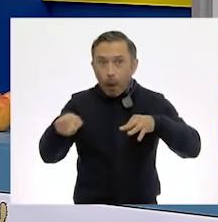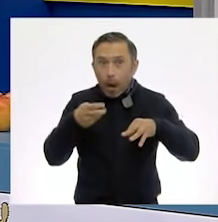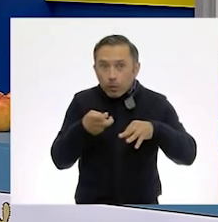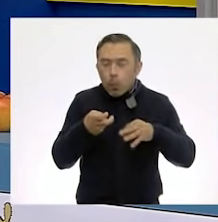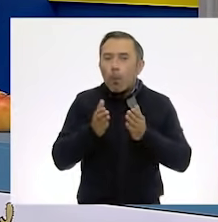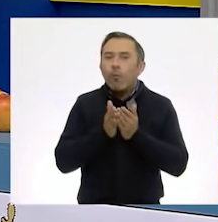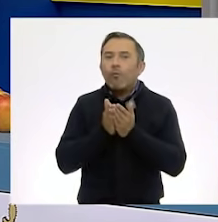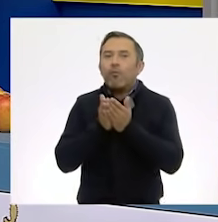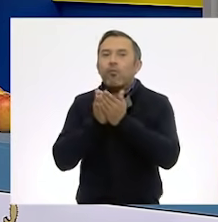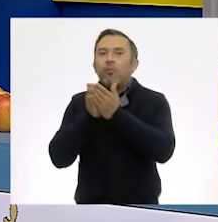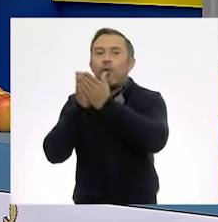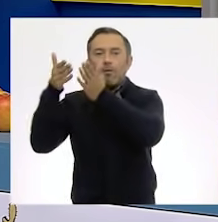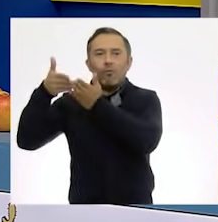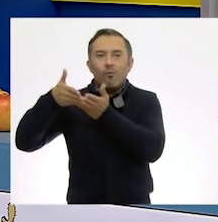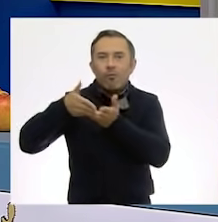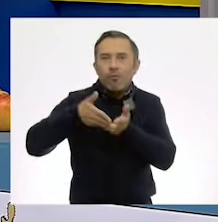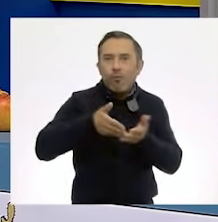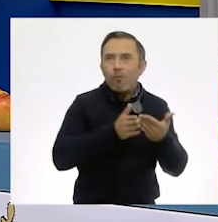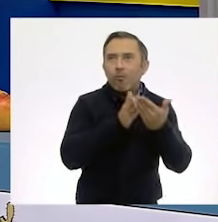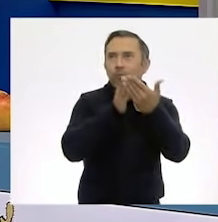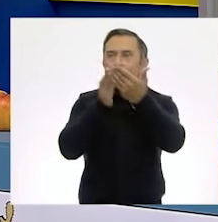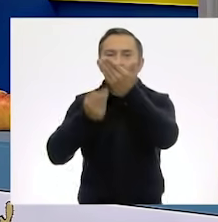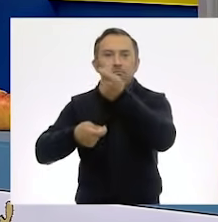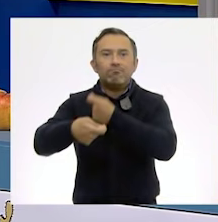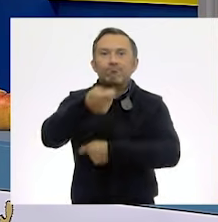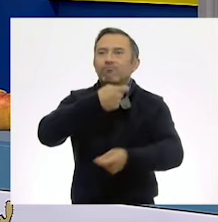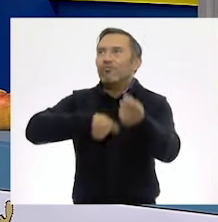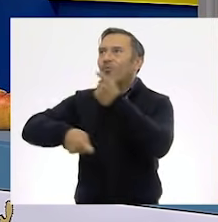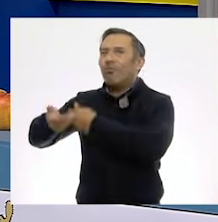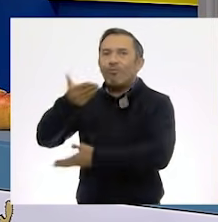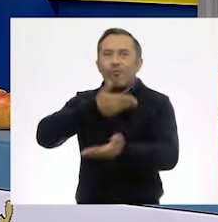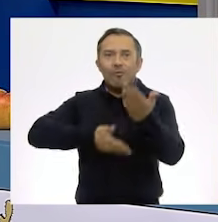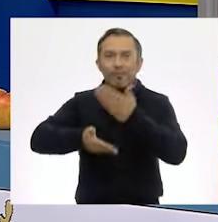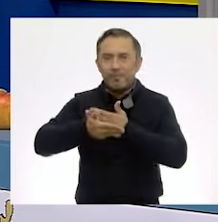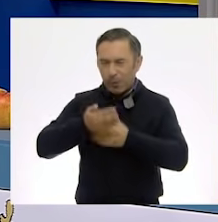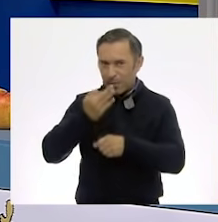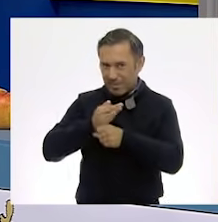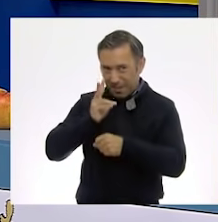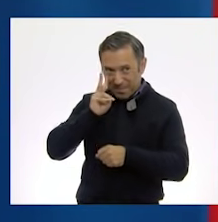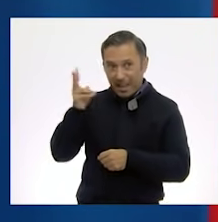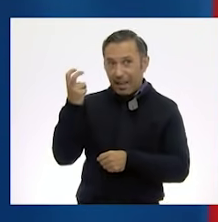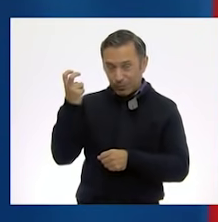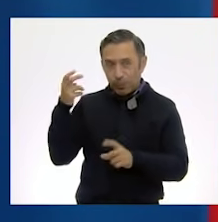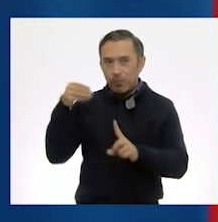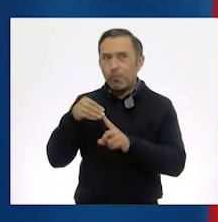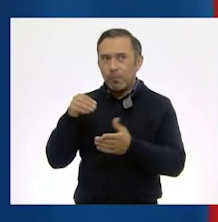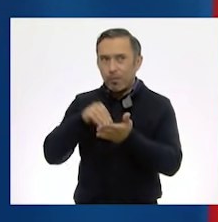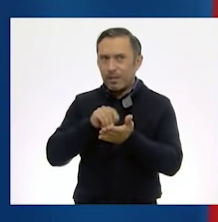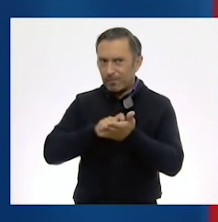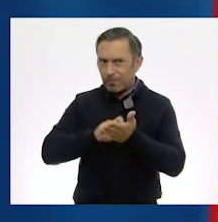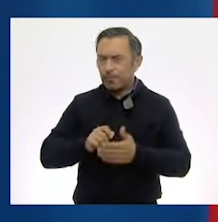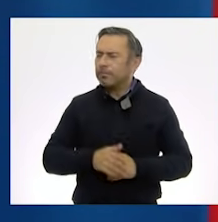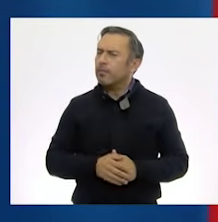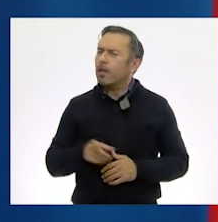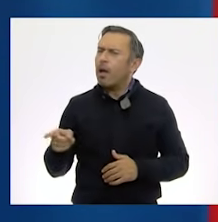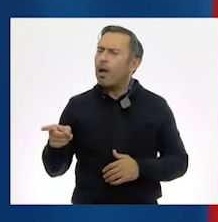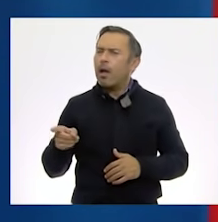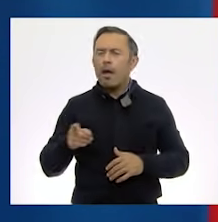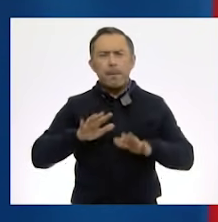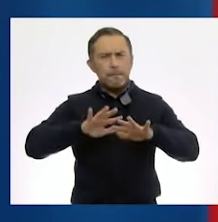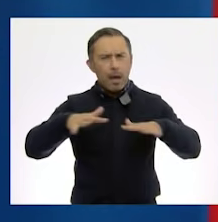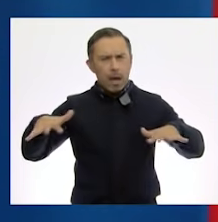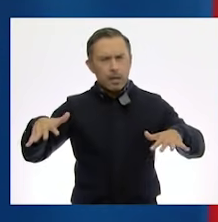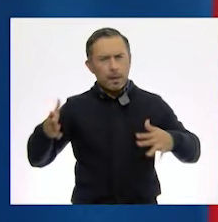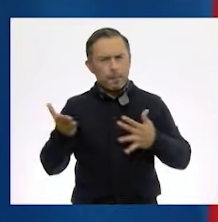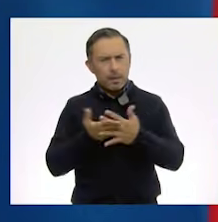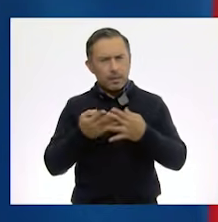comunicación y comercio. Anotemos en el esquema esta función. Pero para utilizar el mar Mediterráneo como vía